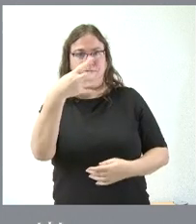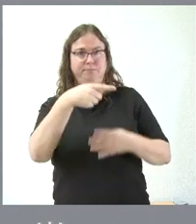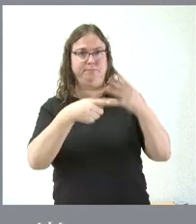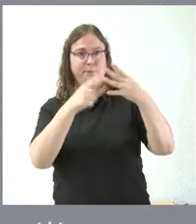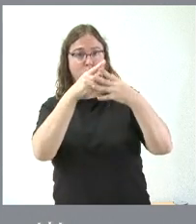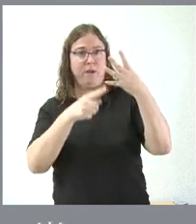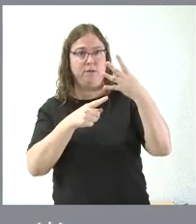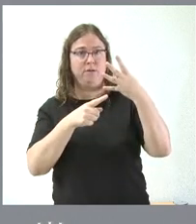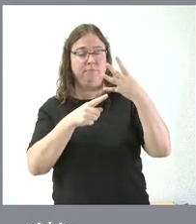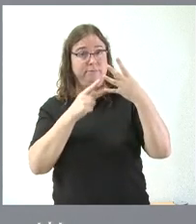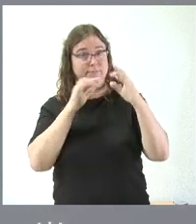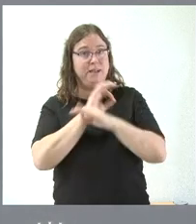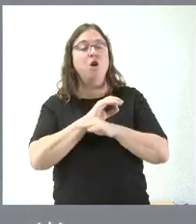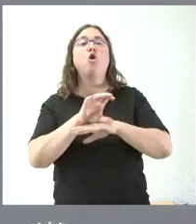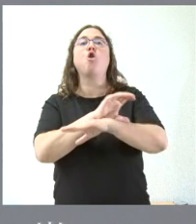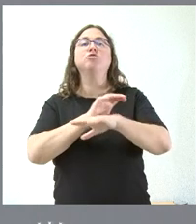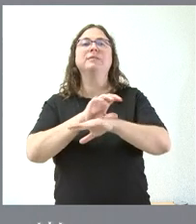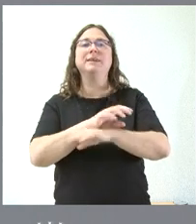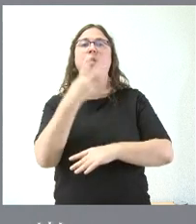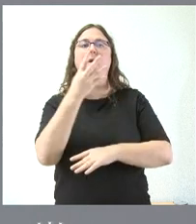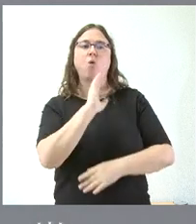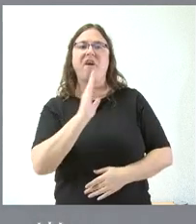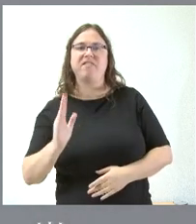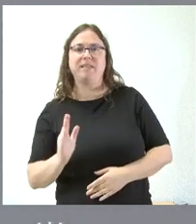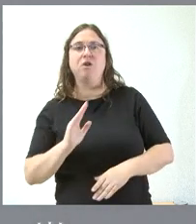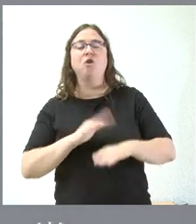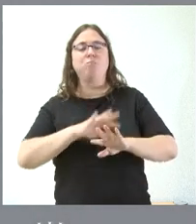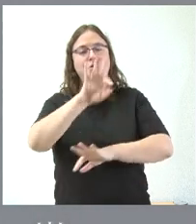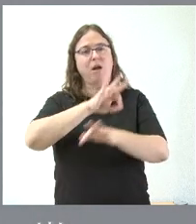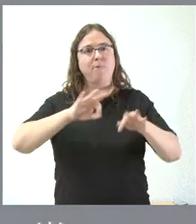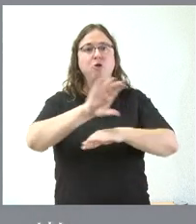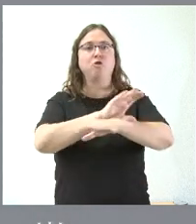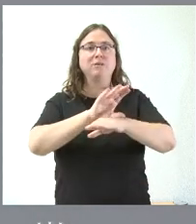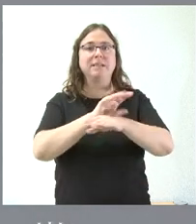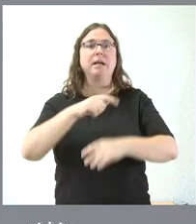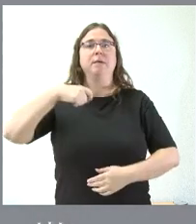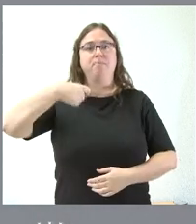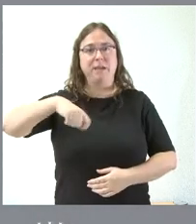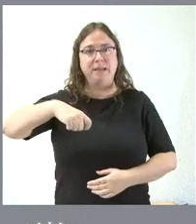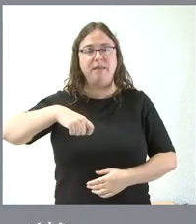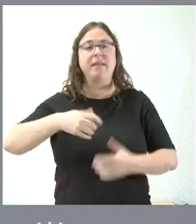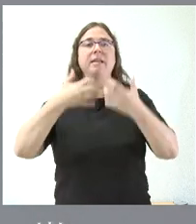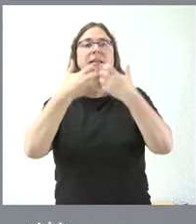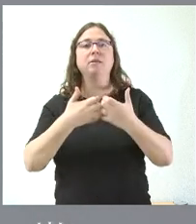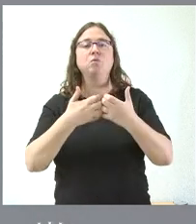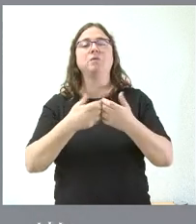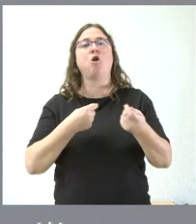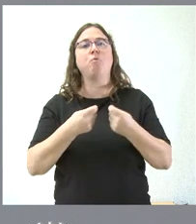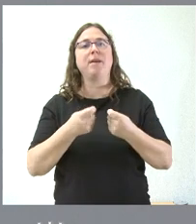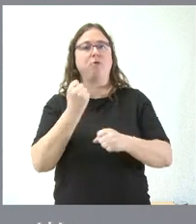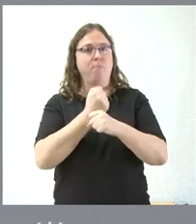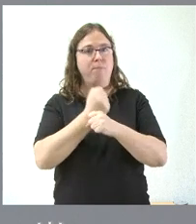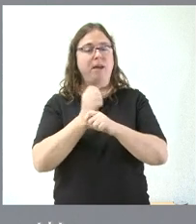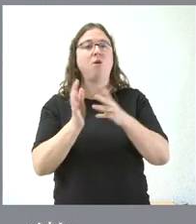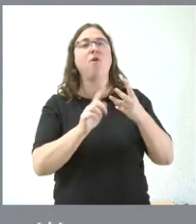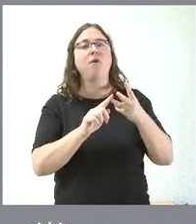equivoco efectivamente cuatro las consejerías afectadas por estos cambios la consejería de Presidencia la consejería de Industria comercio y empleo la consejería de